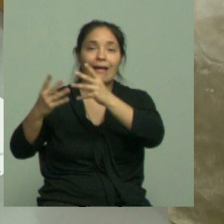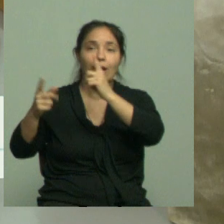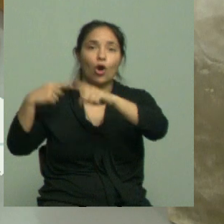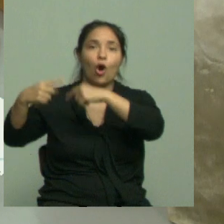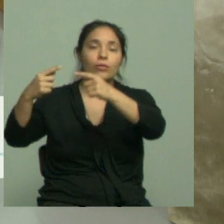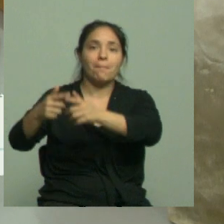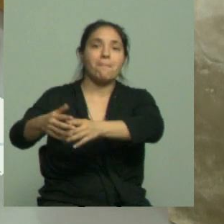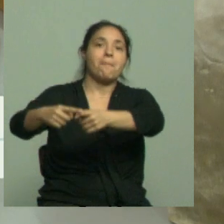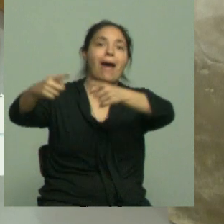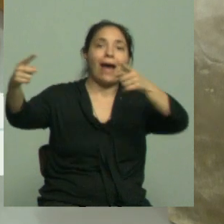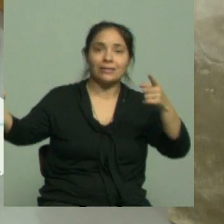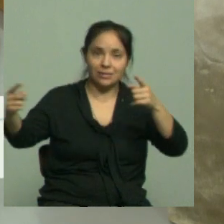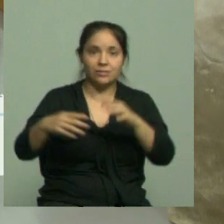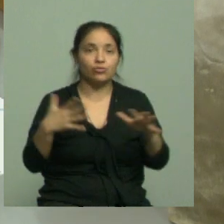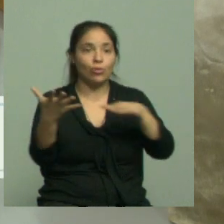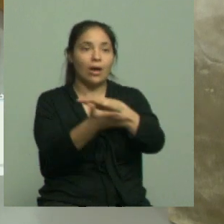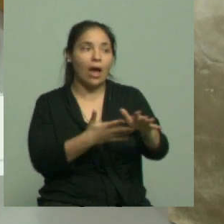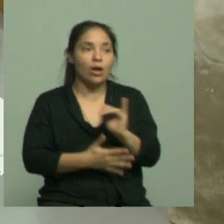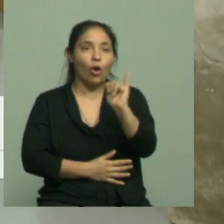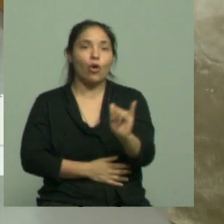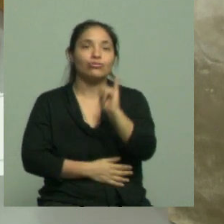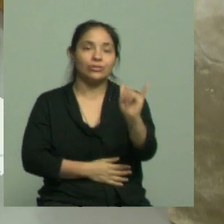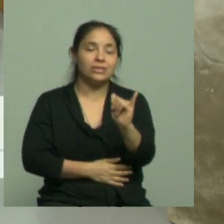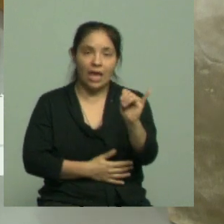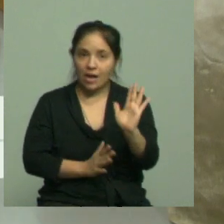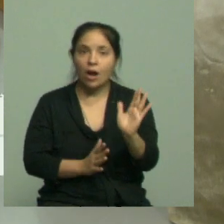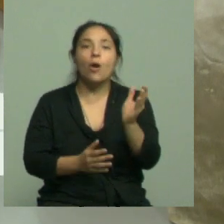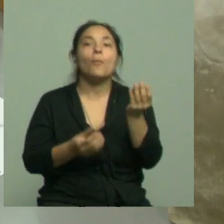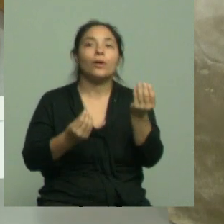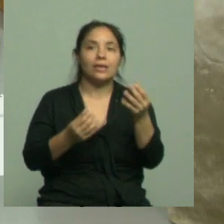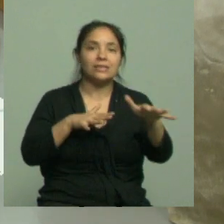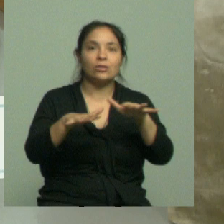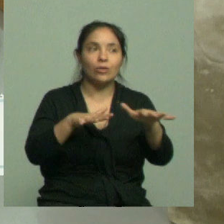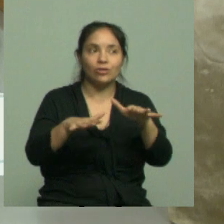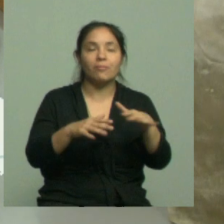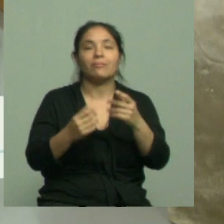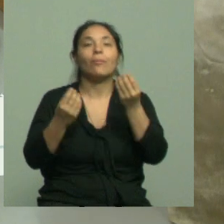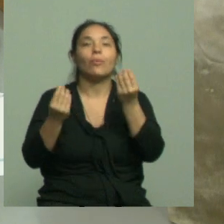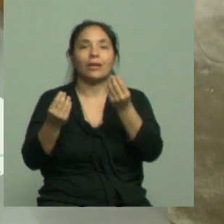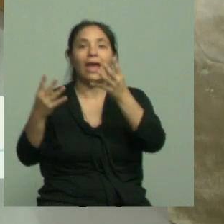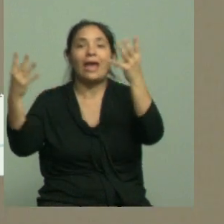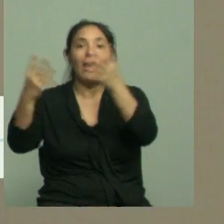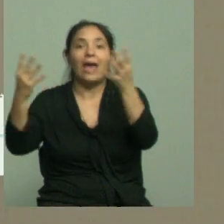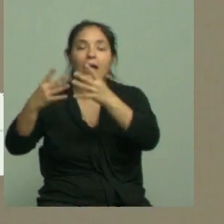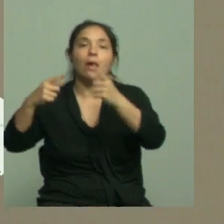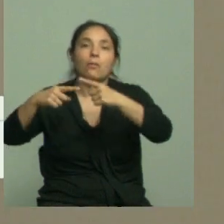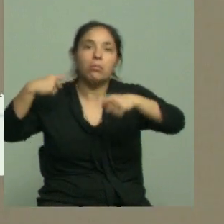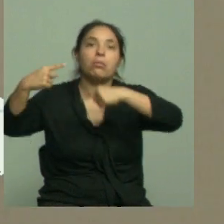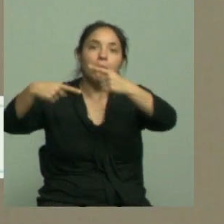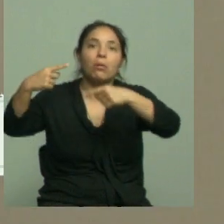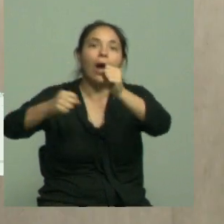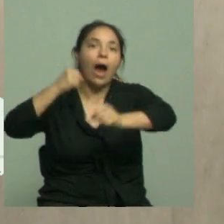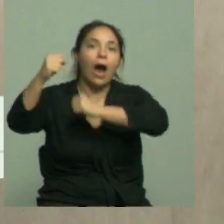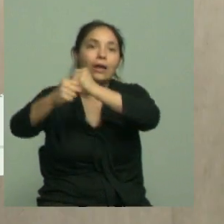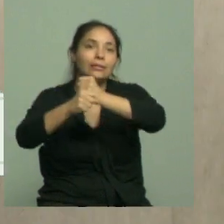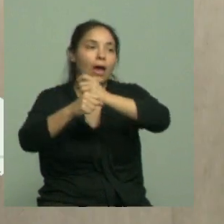consejos a sus ciudadanos ante posibles situaciones como esa, ¿no? Que se pueda extender la guerra y que llegue a sus territorios. En las últimas horas veíamos que